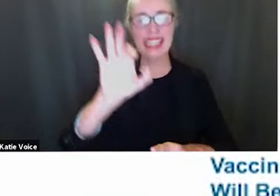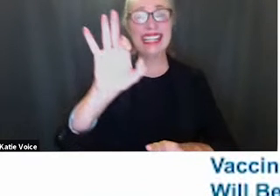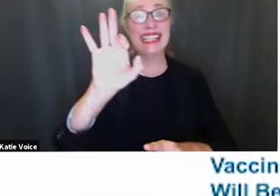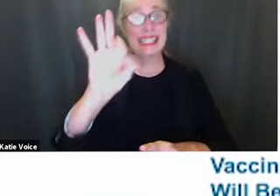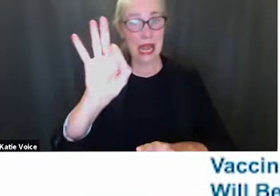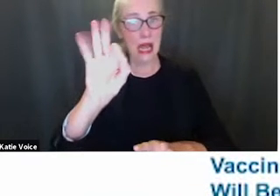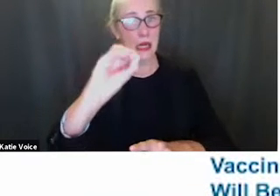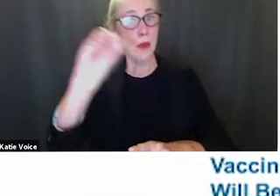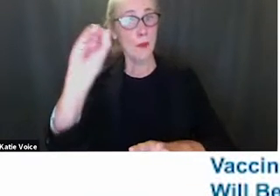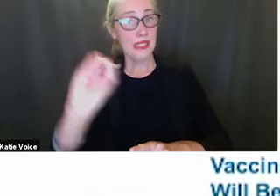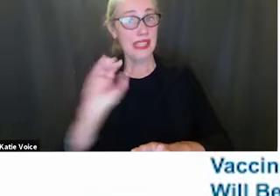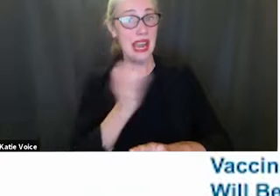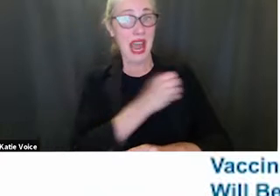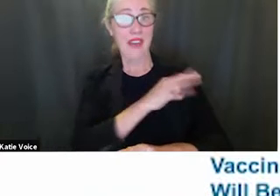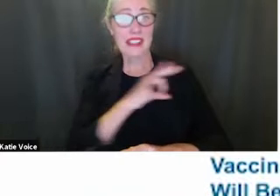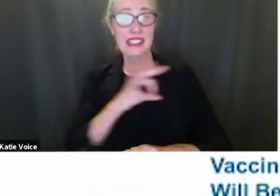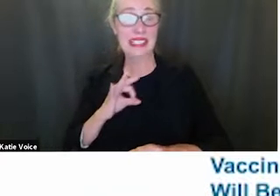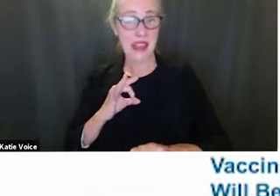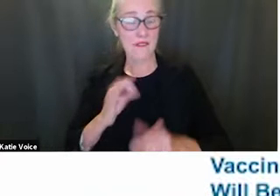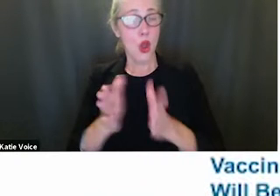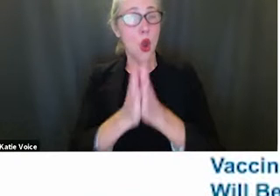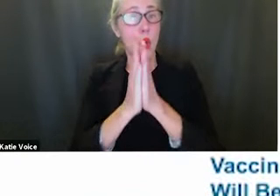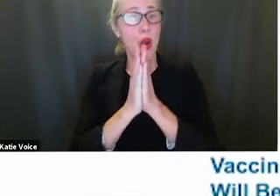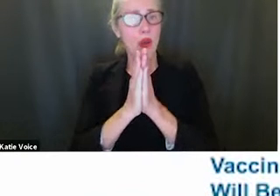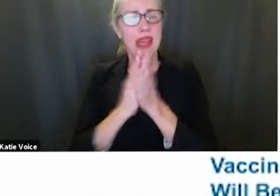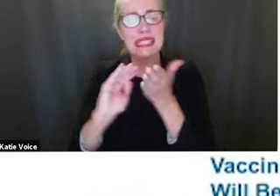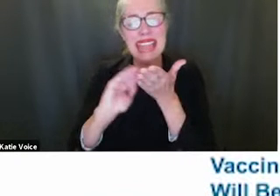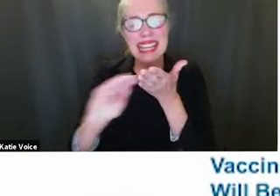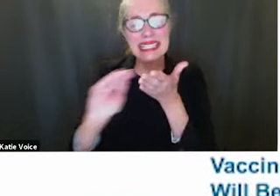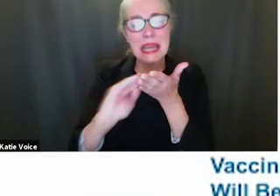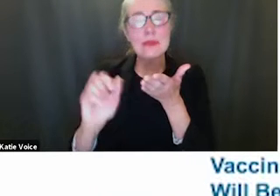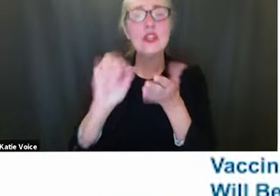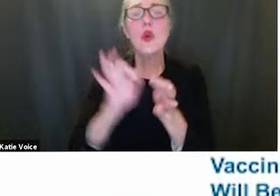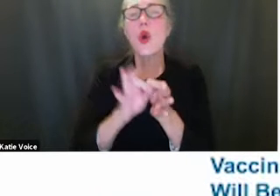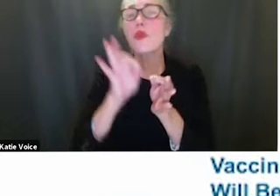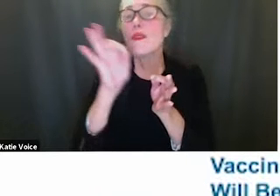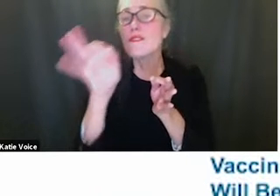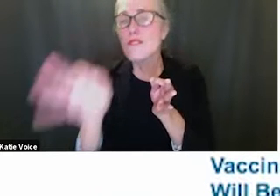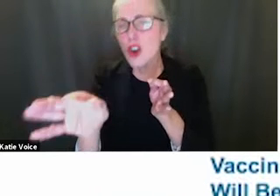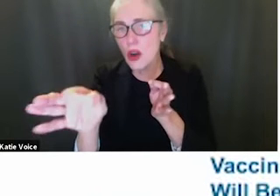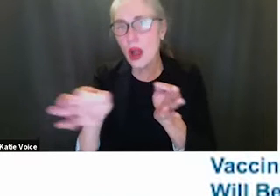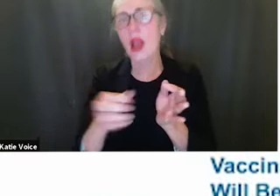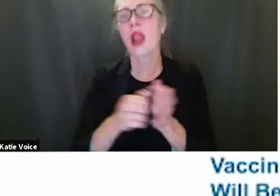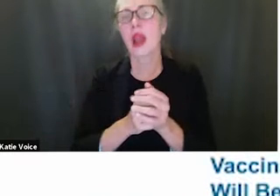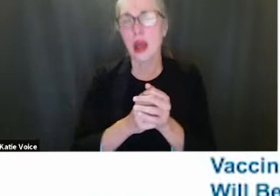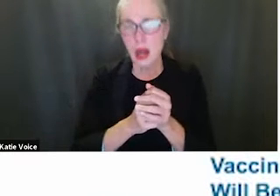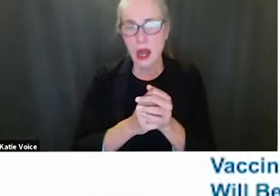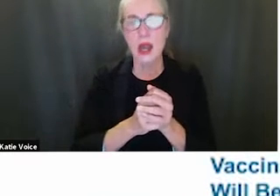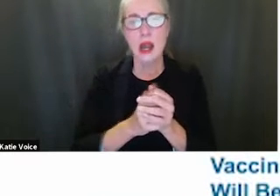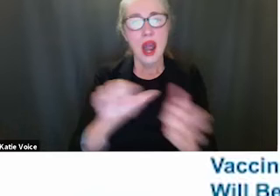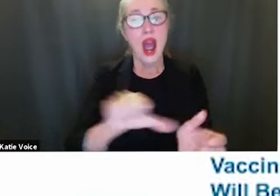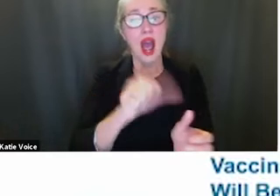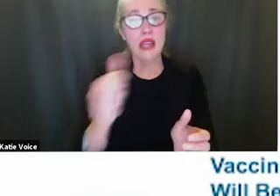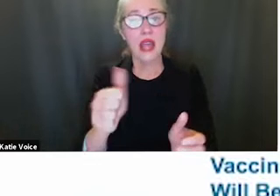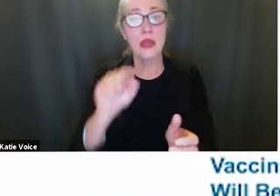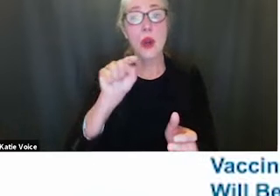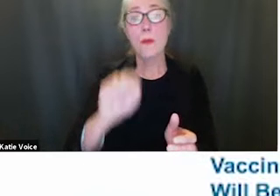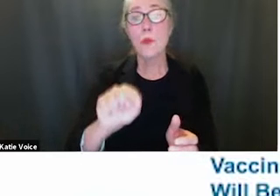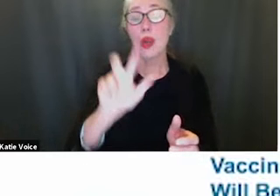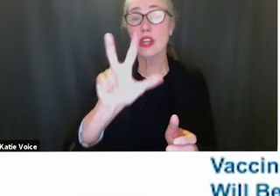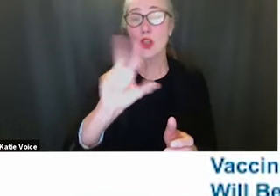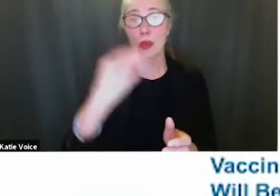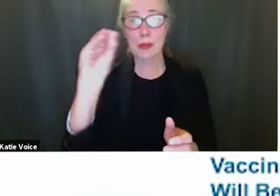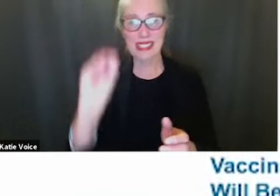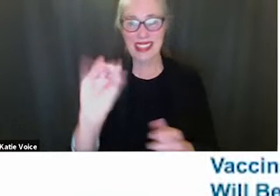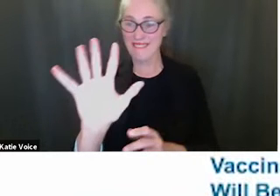personal han solicitado una exención o un aplazamiento del requisito de vacunación y un